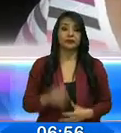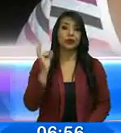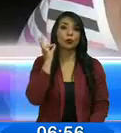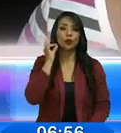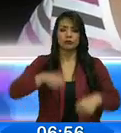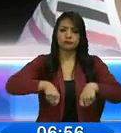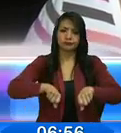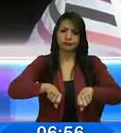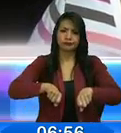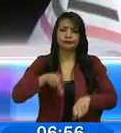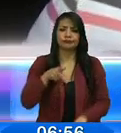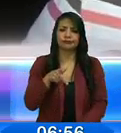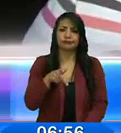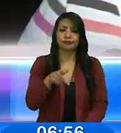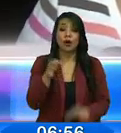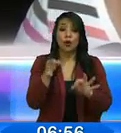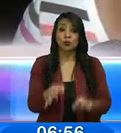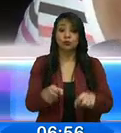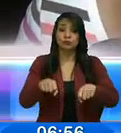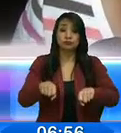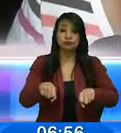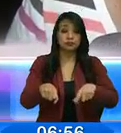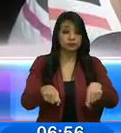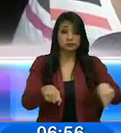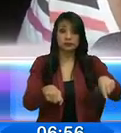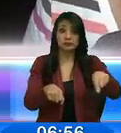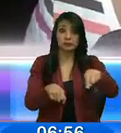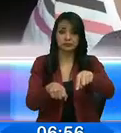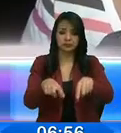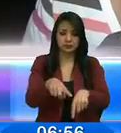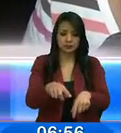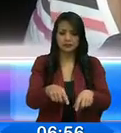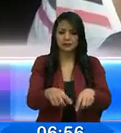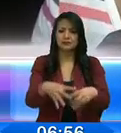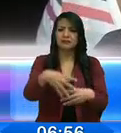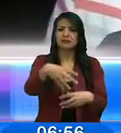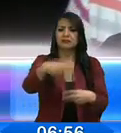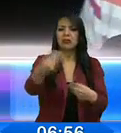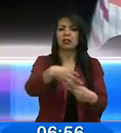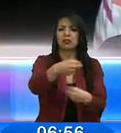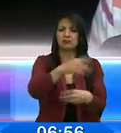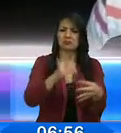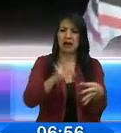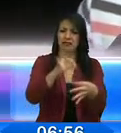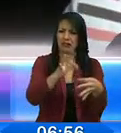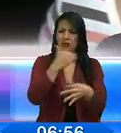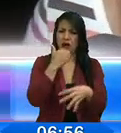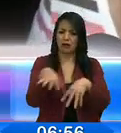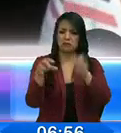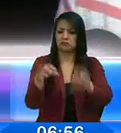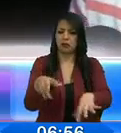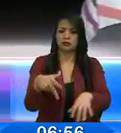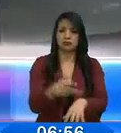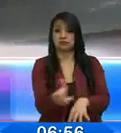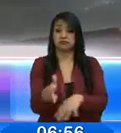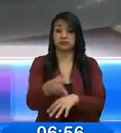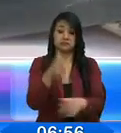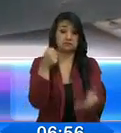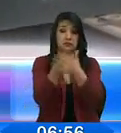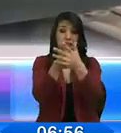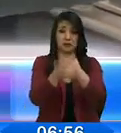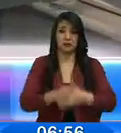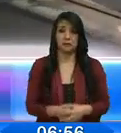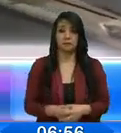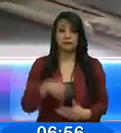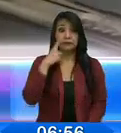abajo y un carro la cogió, lo que ella estaba virando así, para esquivándose de la mata de guineo, y un carro ha venido a velocidad y se la ha cogido, la ha matado. El